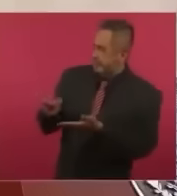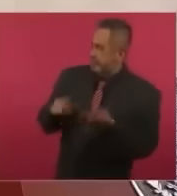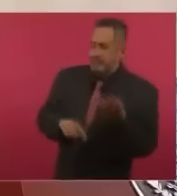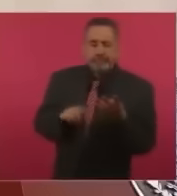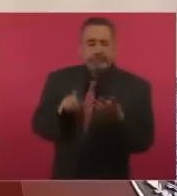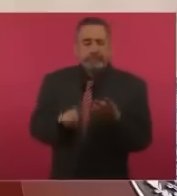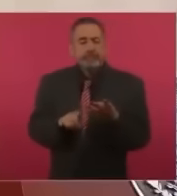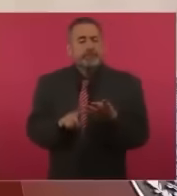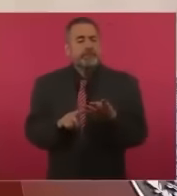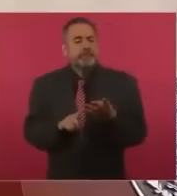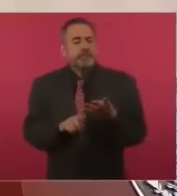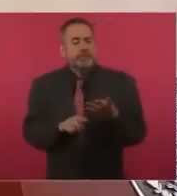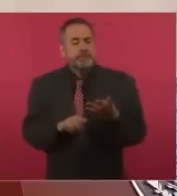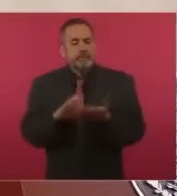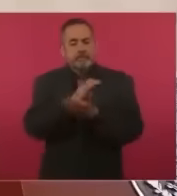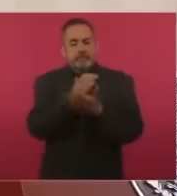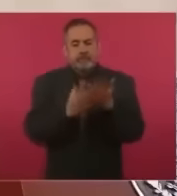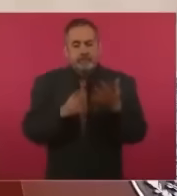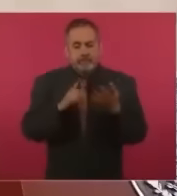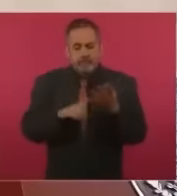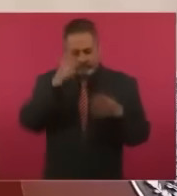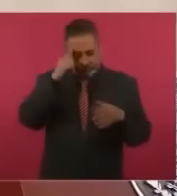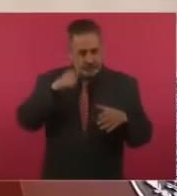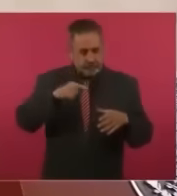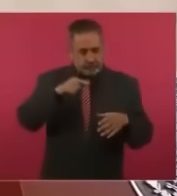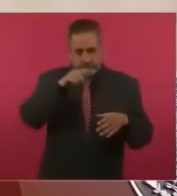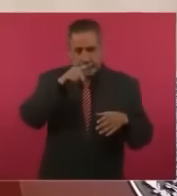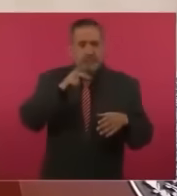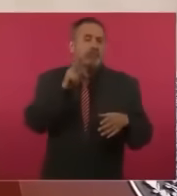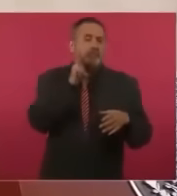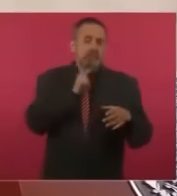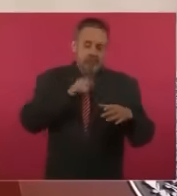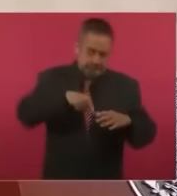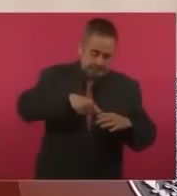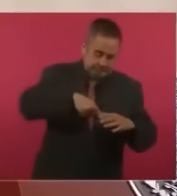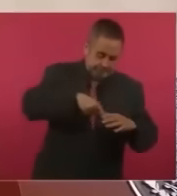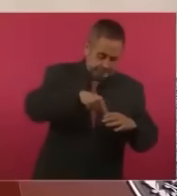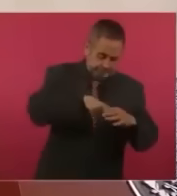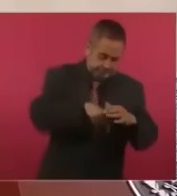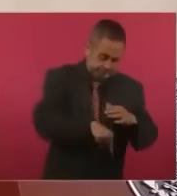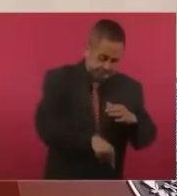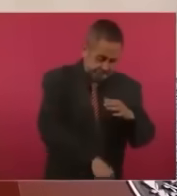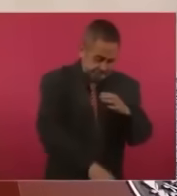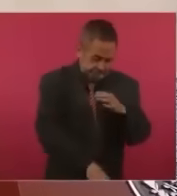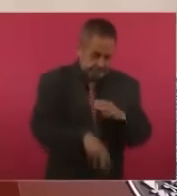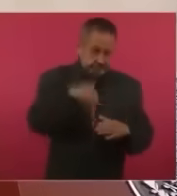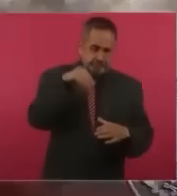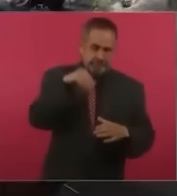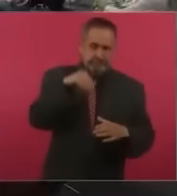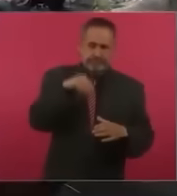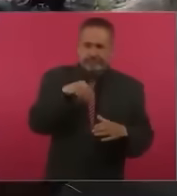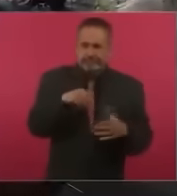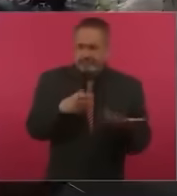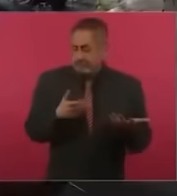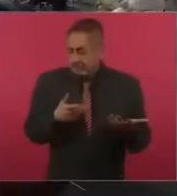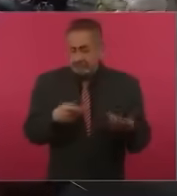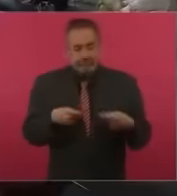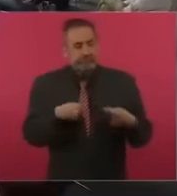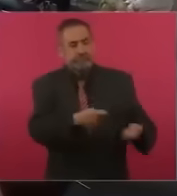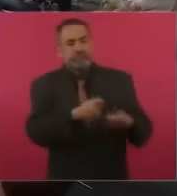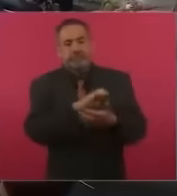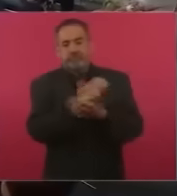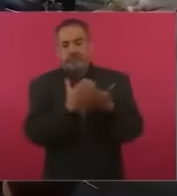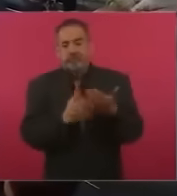errores Cómo va a juzgar la historia su tibieza frente a la invasión de Rusia a Ucrania su normalización ante esa y otras